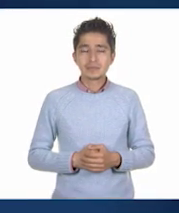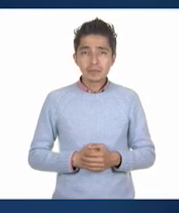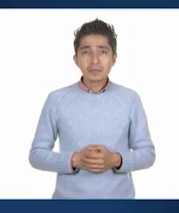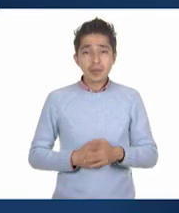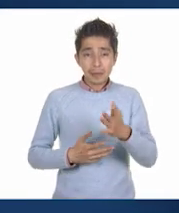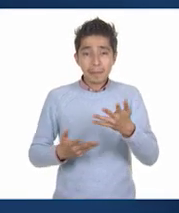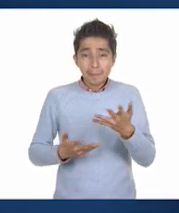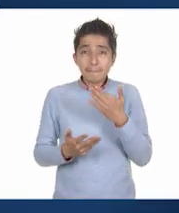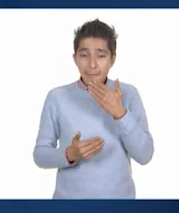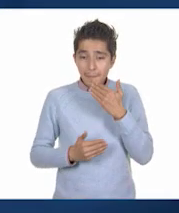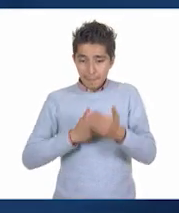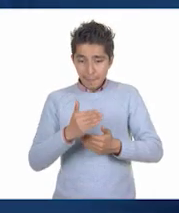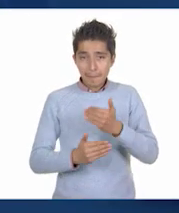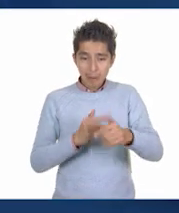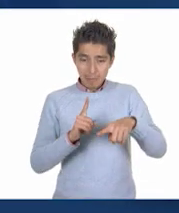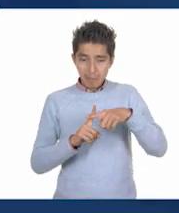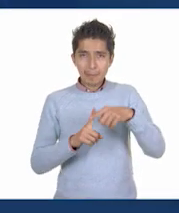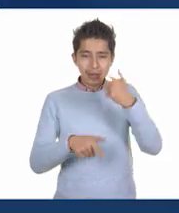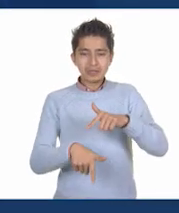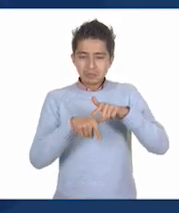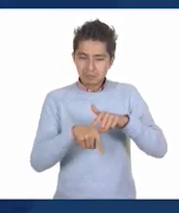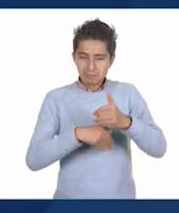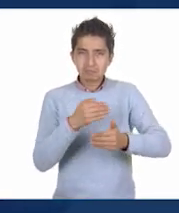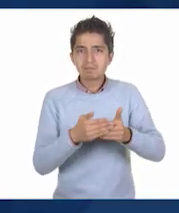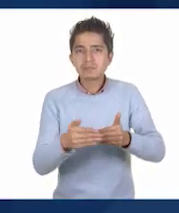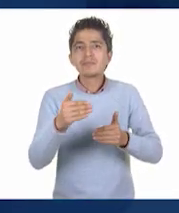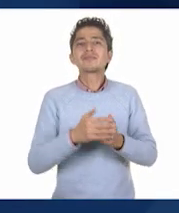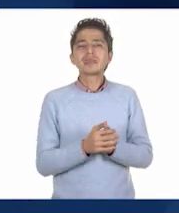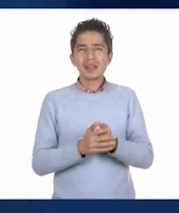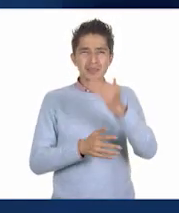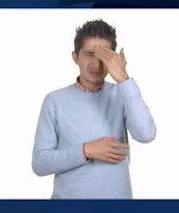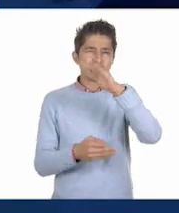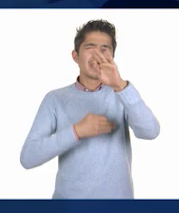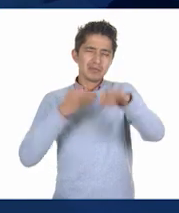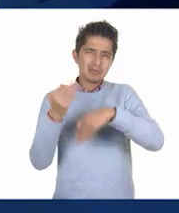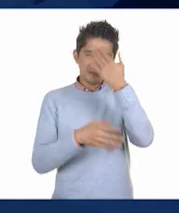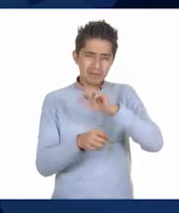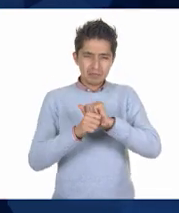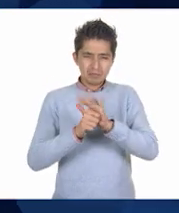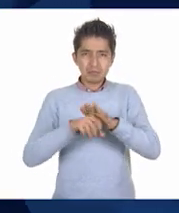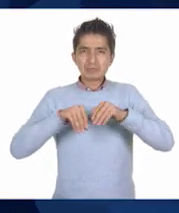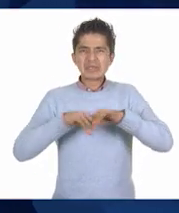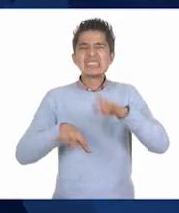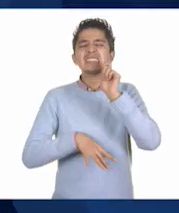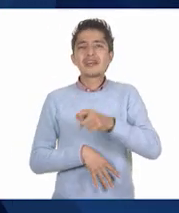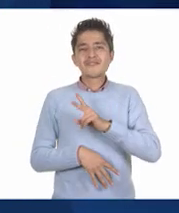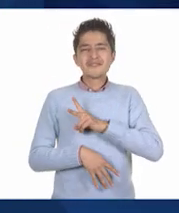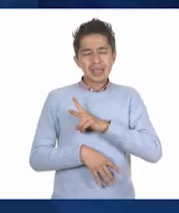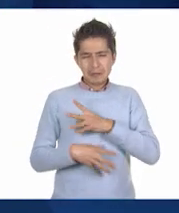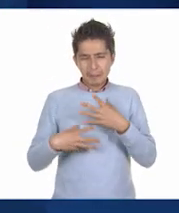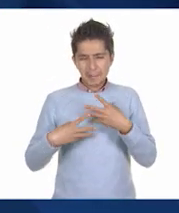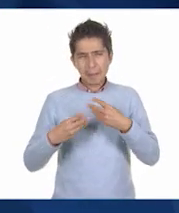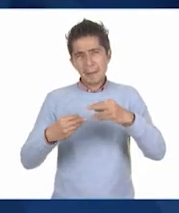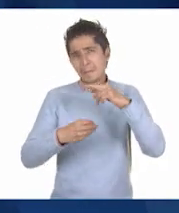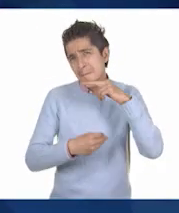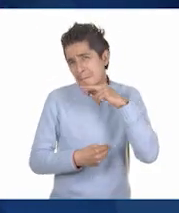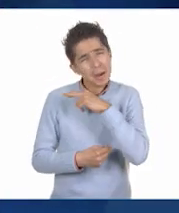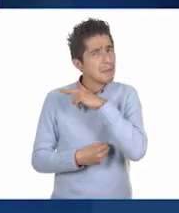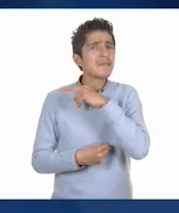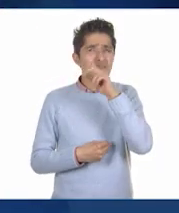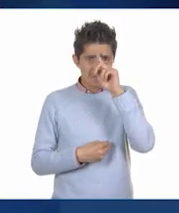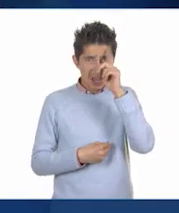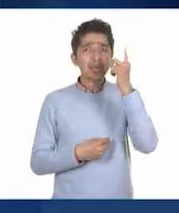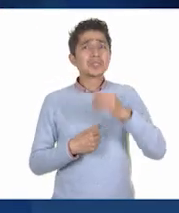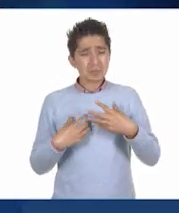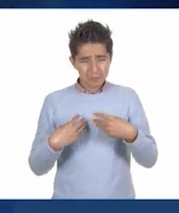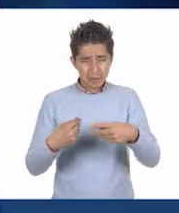Buenas prácticas para seguir adelante. Como todos sabemos, el COVID-19 es un virus que se contagia muy fácilmente entre las